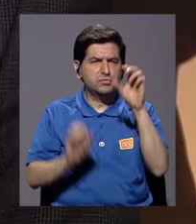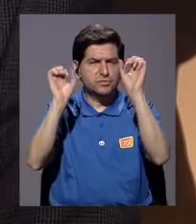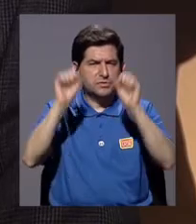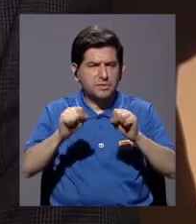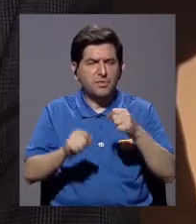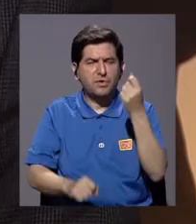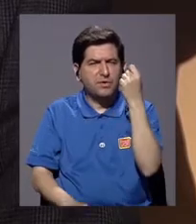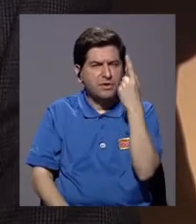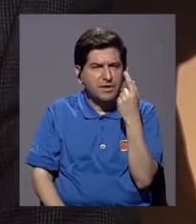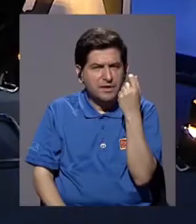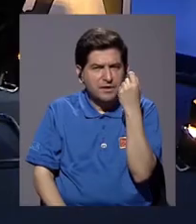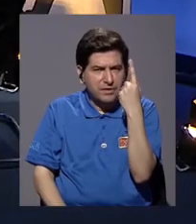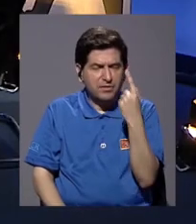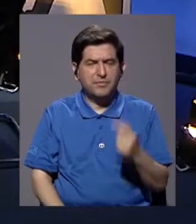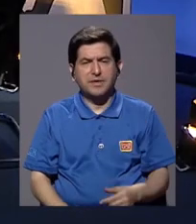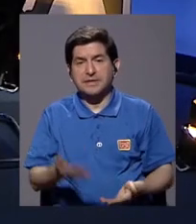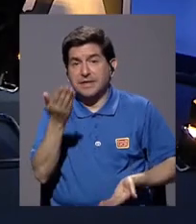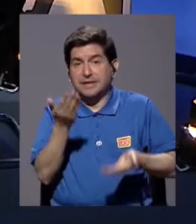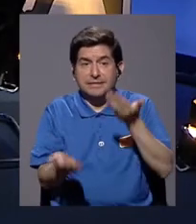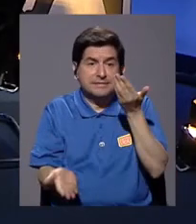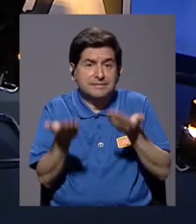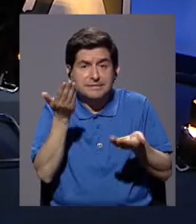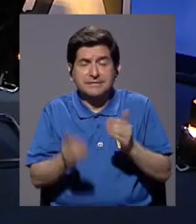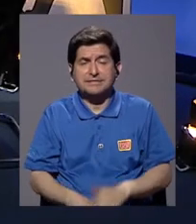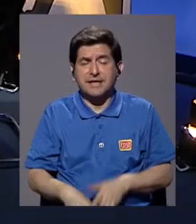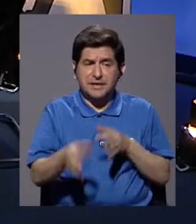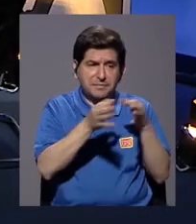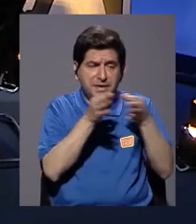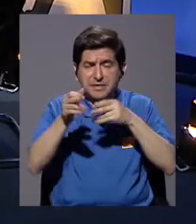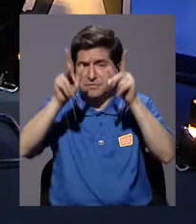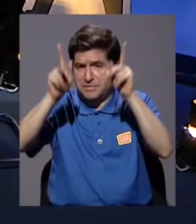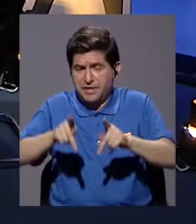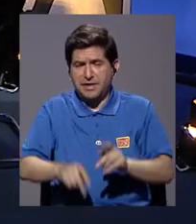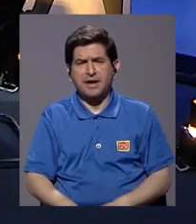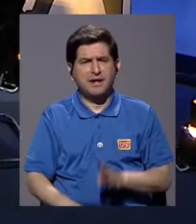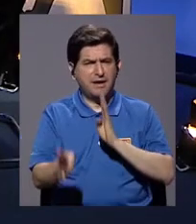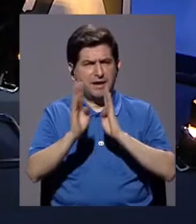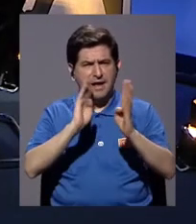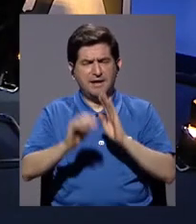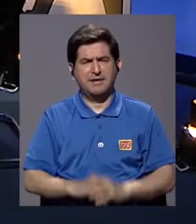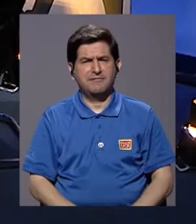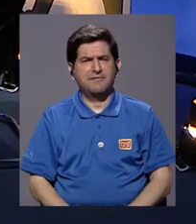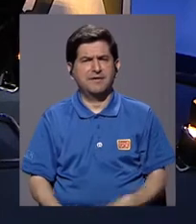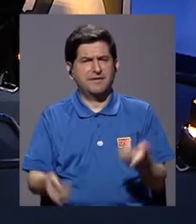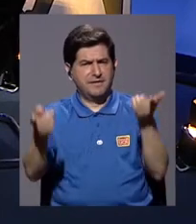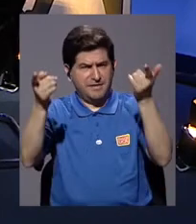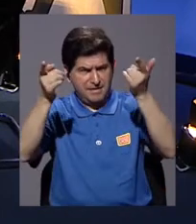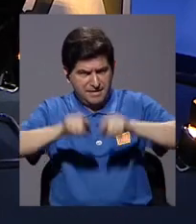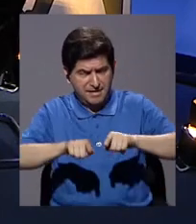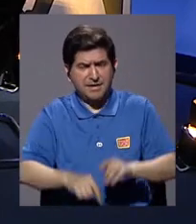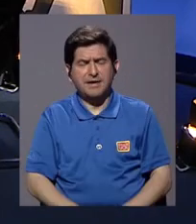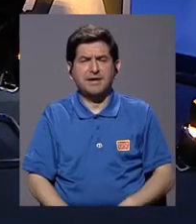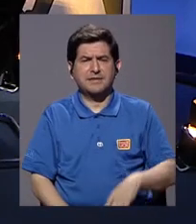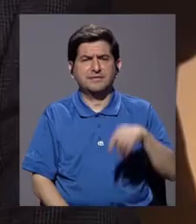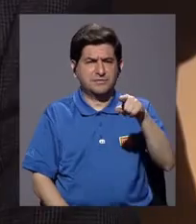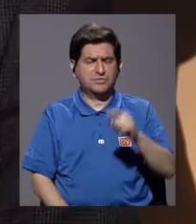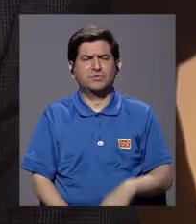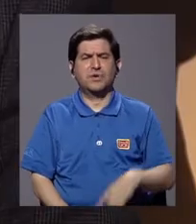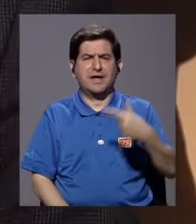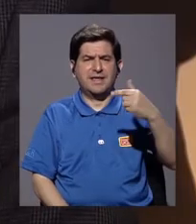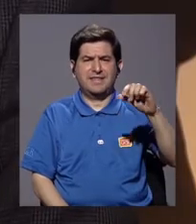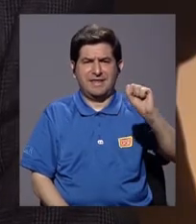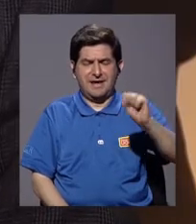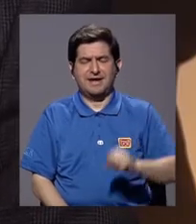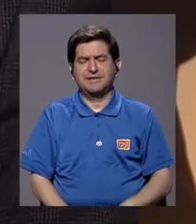podemos entender un poquito, inclusive tal vez para explicarle a la audiencia cuando nos referimos al gas licuado? Sí,